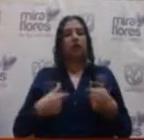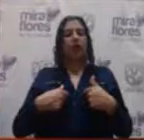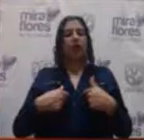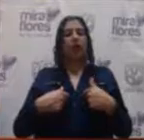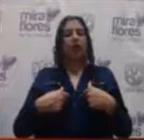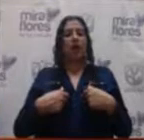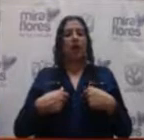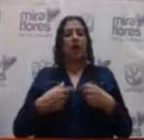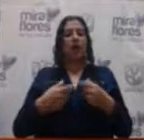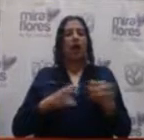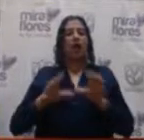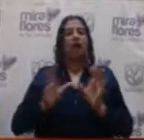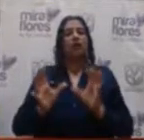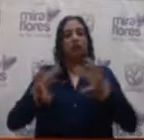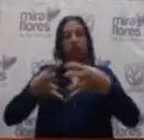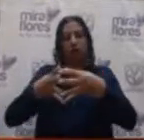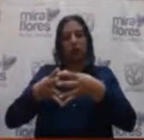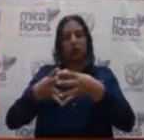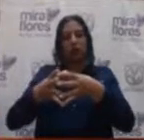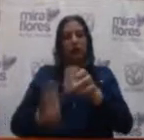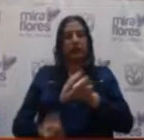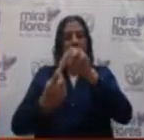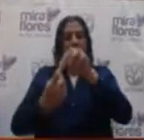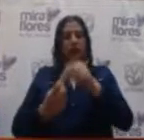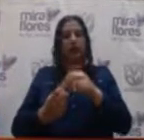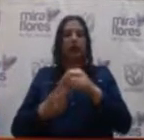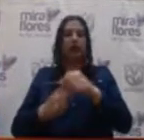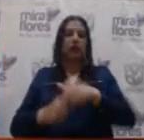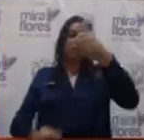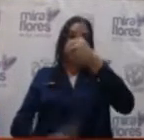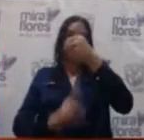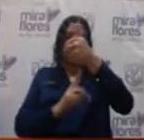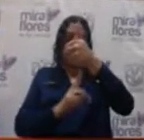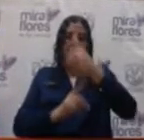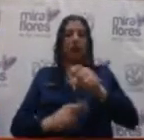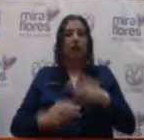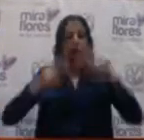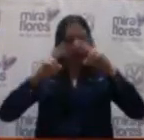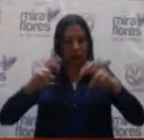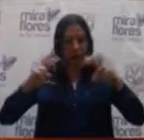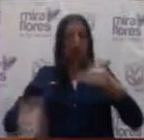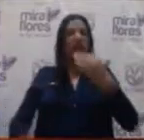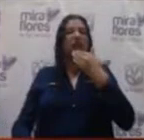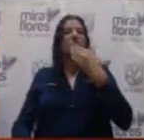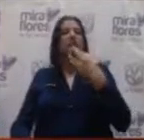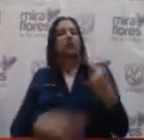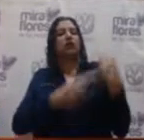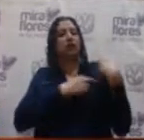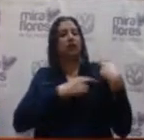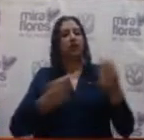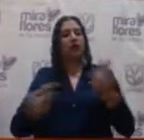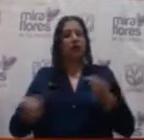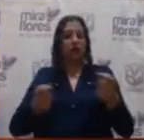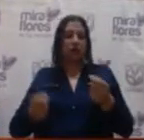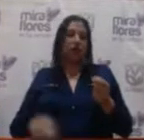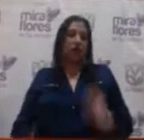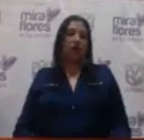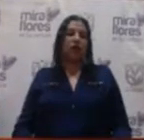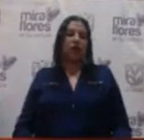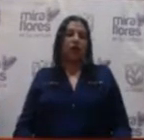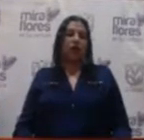especial de regidores que investigue las presuntas responsabilidades administrativas, penales